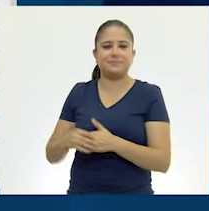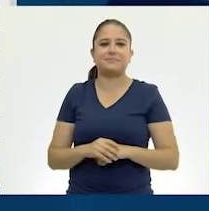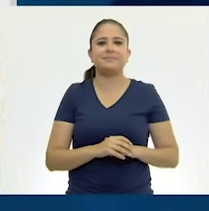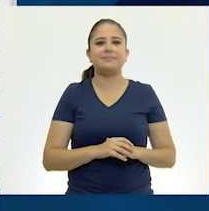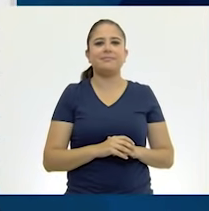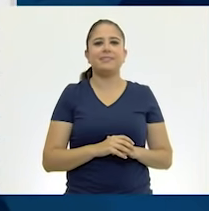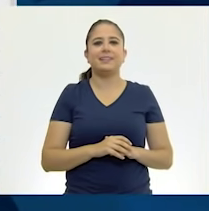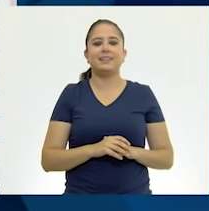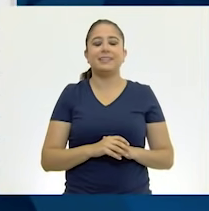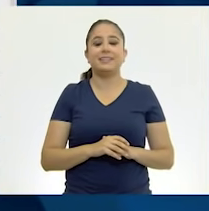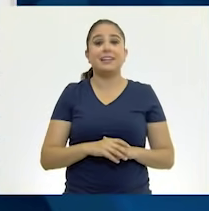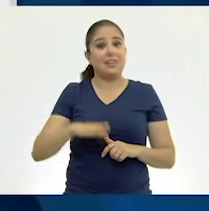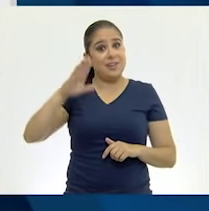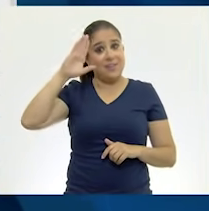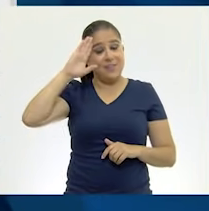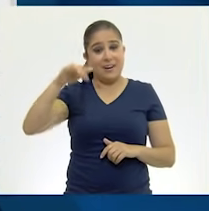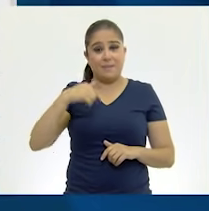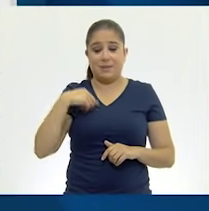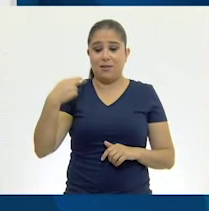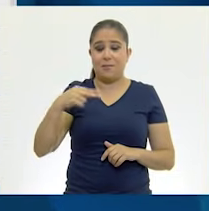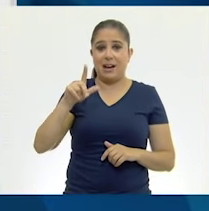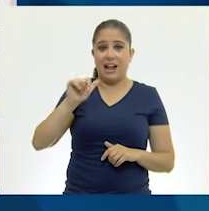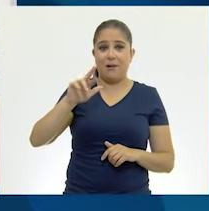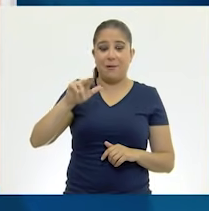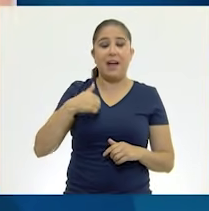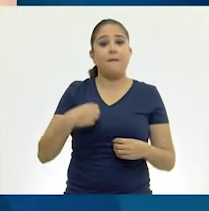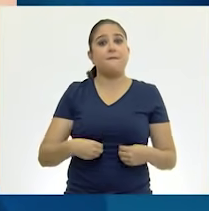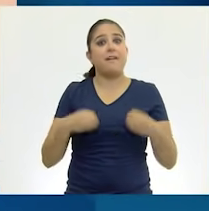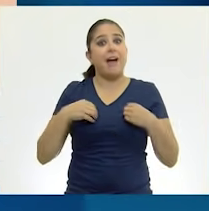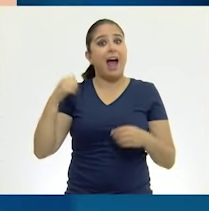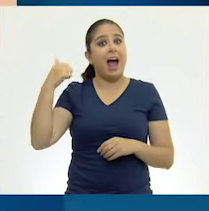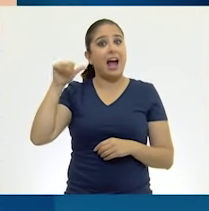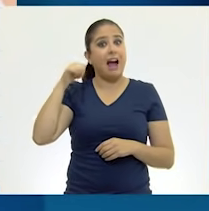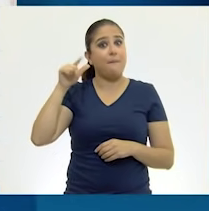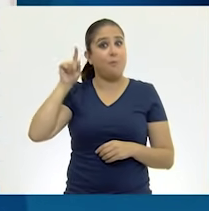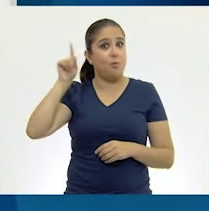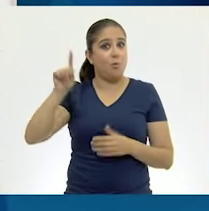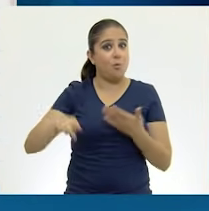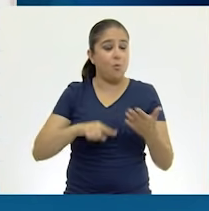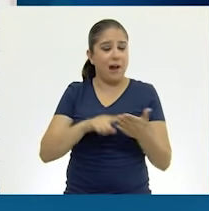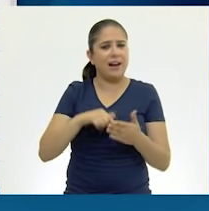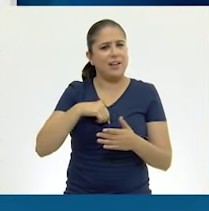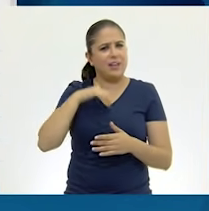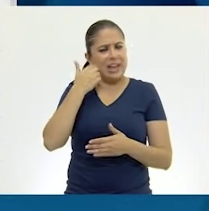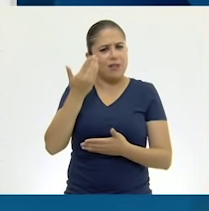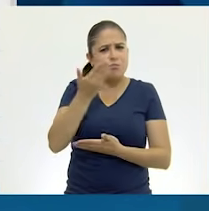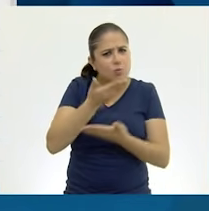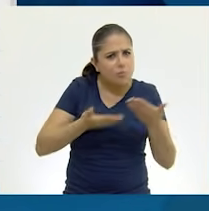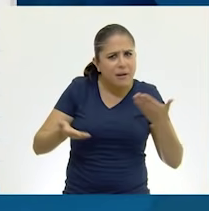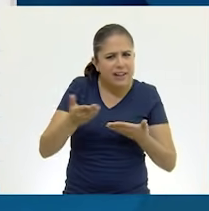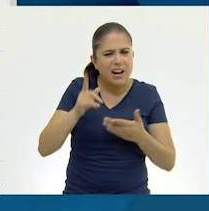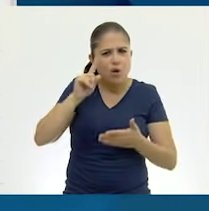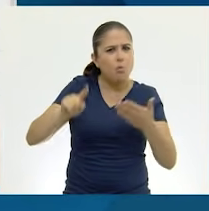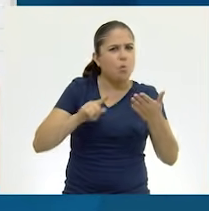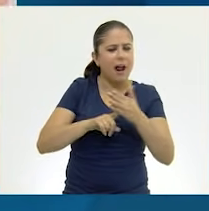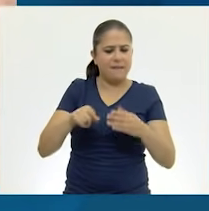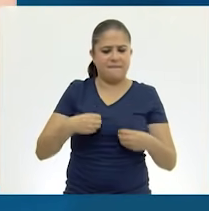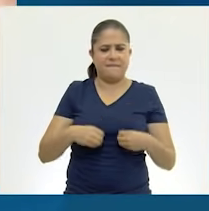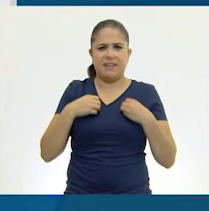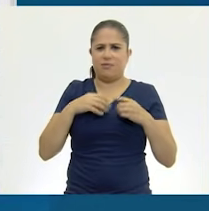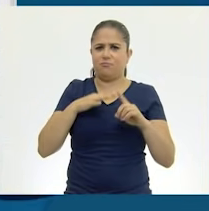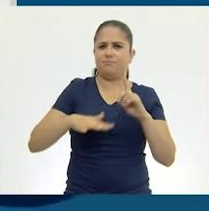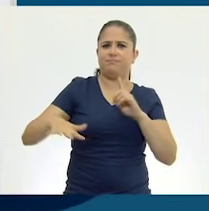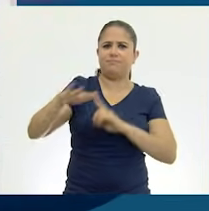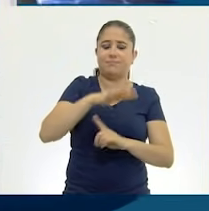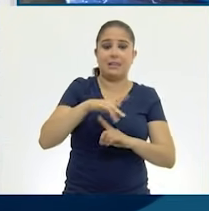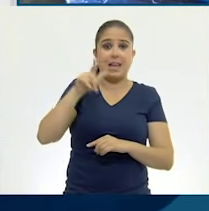Hola, mi nombre es Laura y vivo en Acapulco. Y quisiera compartirles cómo es el lugar donde vivo.